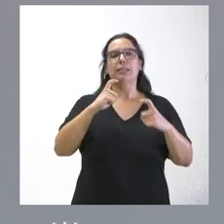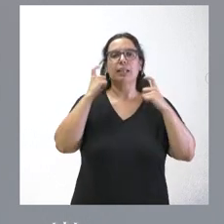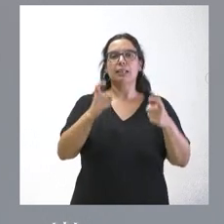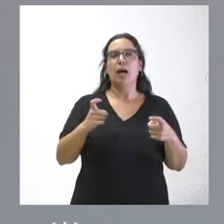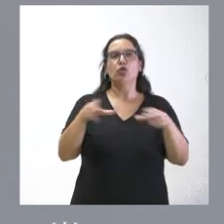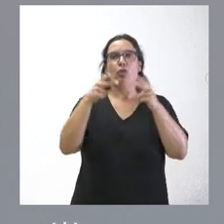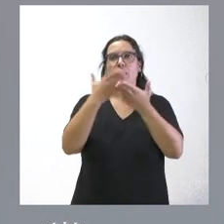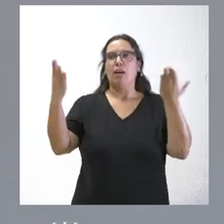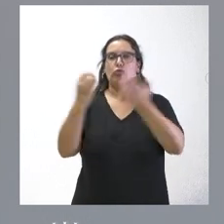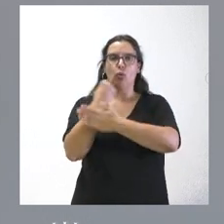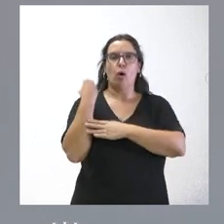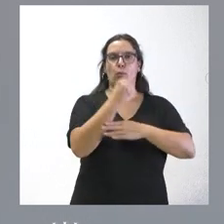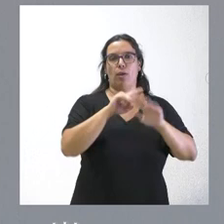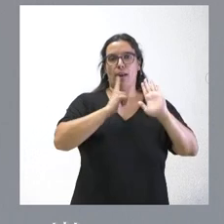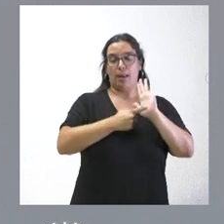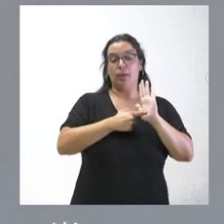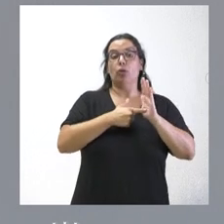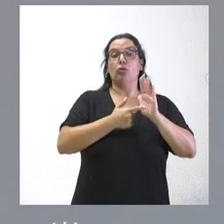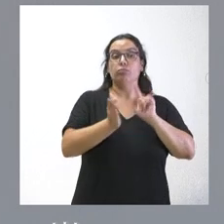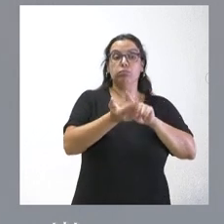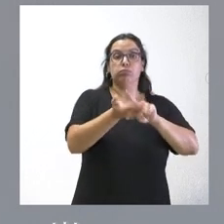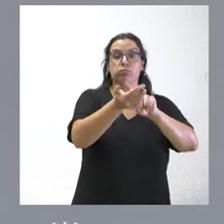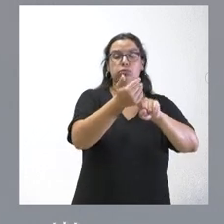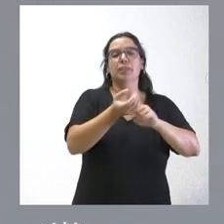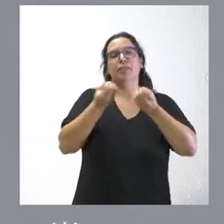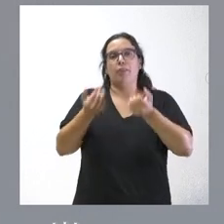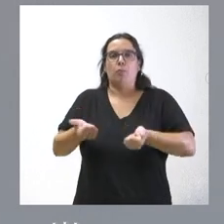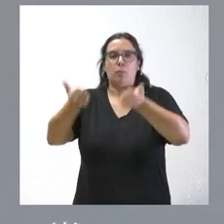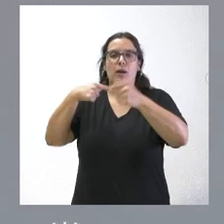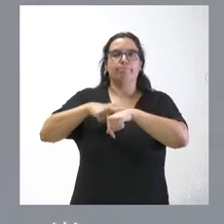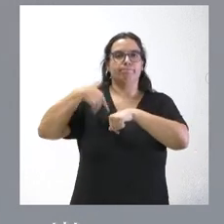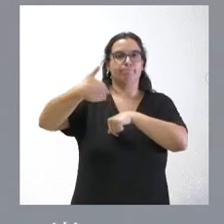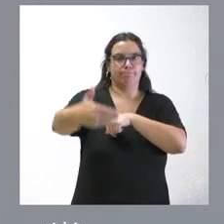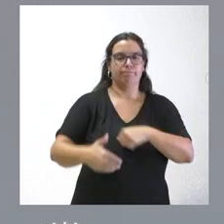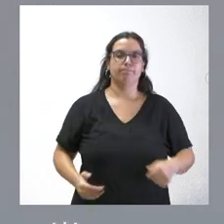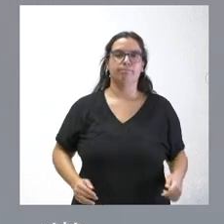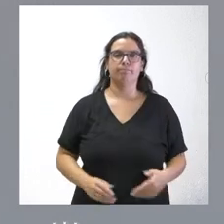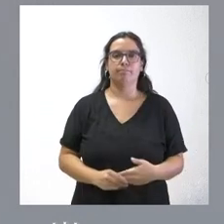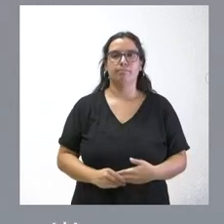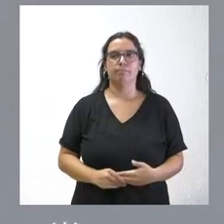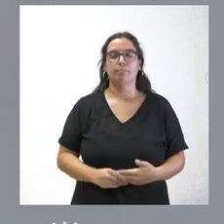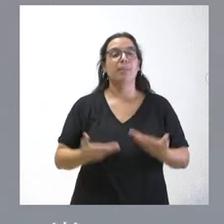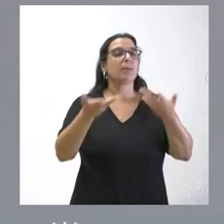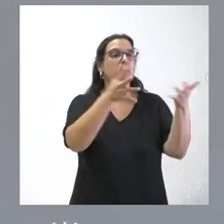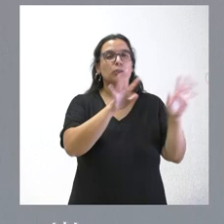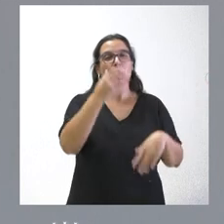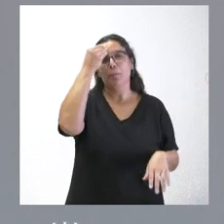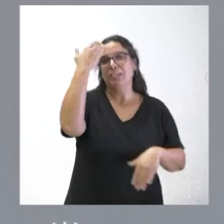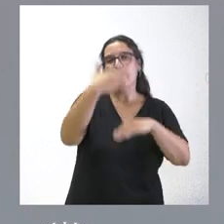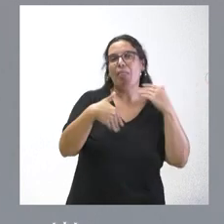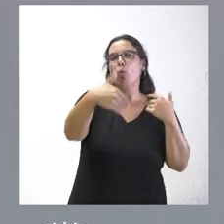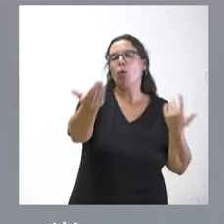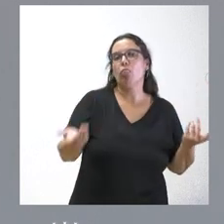conjunto de la sociedad Y a medida que esto se vaya produciendo pues les iremos informando de los acuerdos que se vayan tomando y más o menos se maneja un plazo